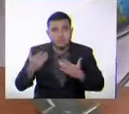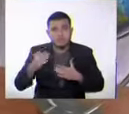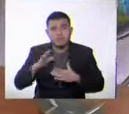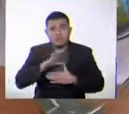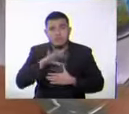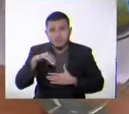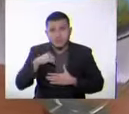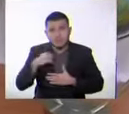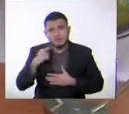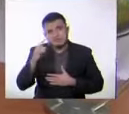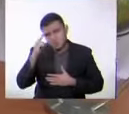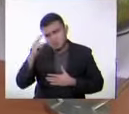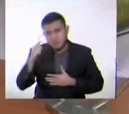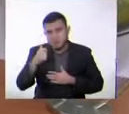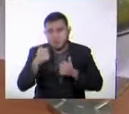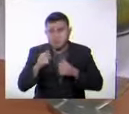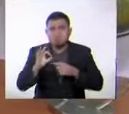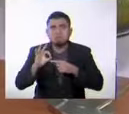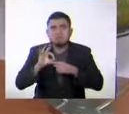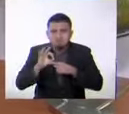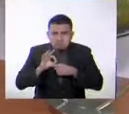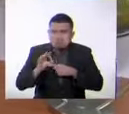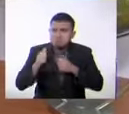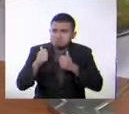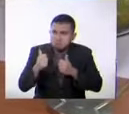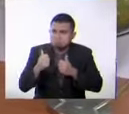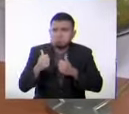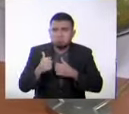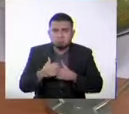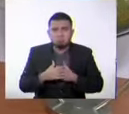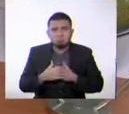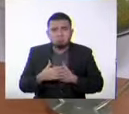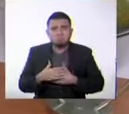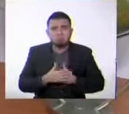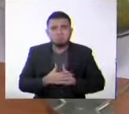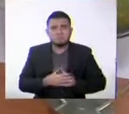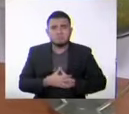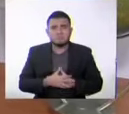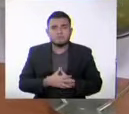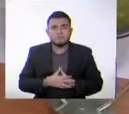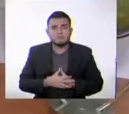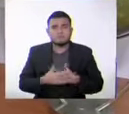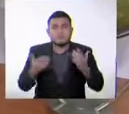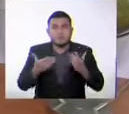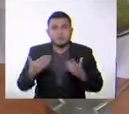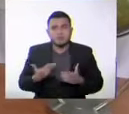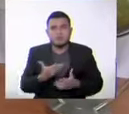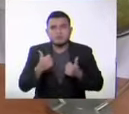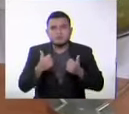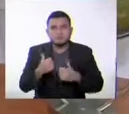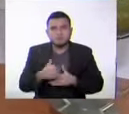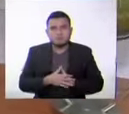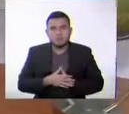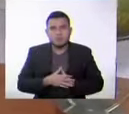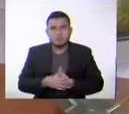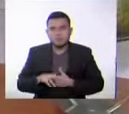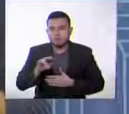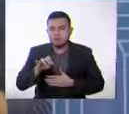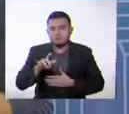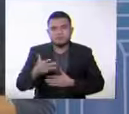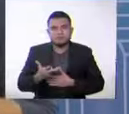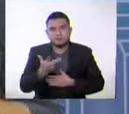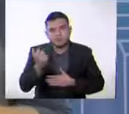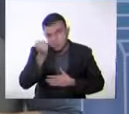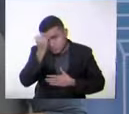objeto de ese buen funcionamiento de toda esa actividad que se debe realizar para que todo funcione bien. Y estos roles que los vamos aprendiendo